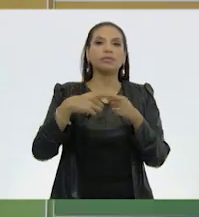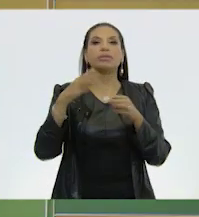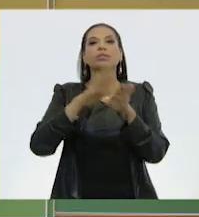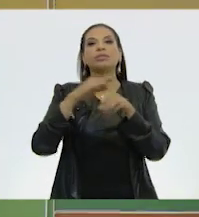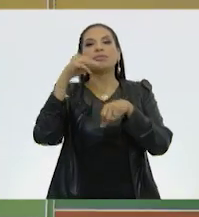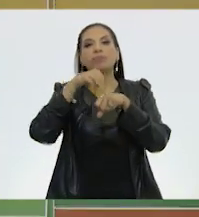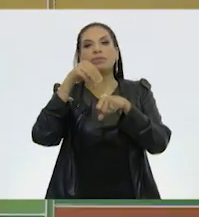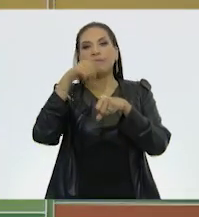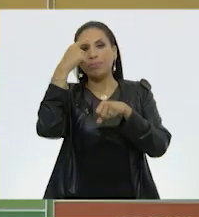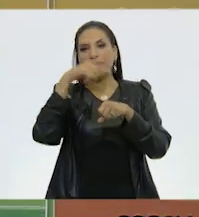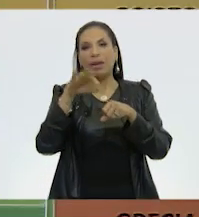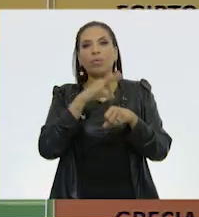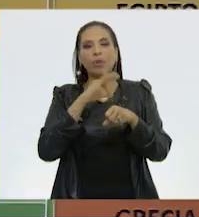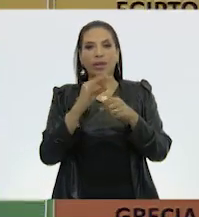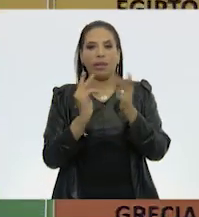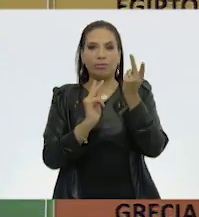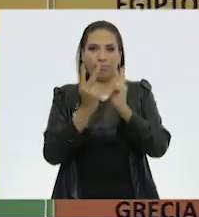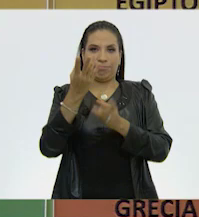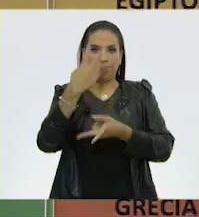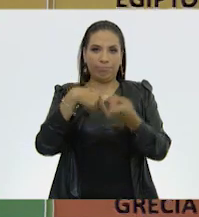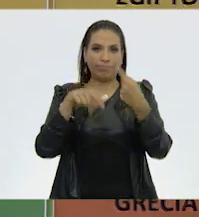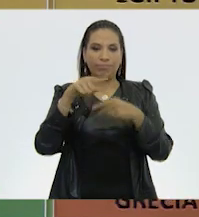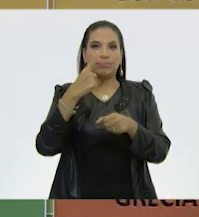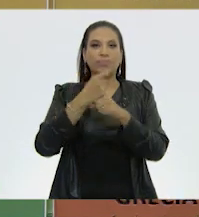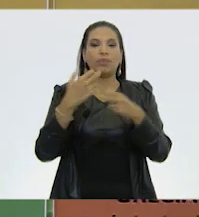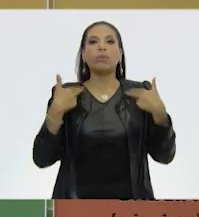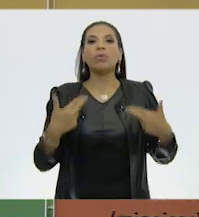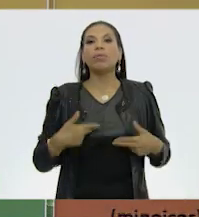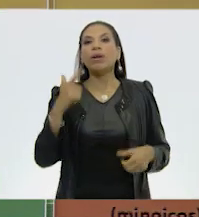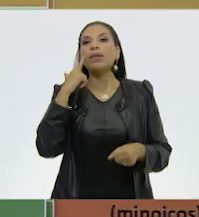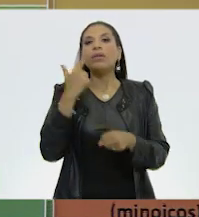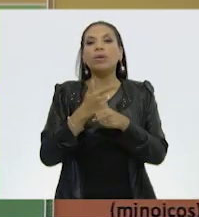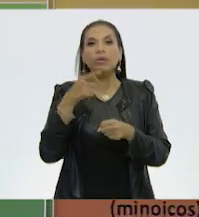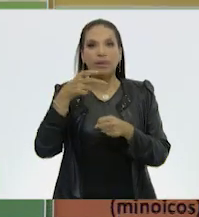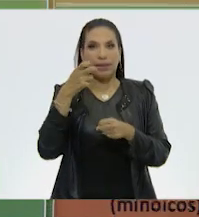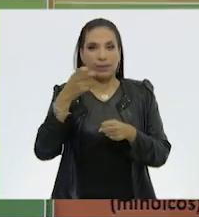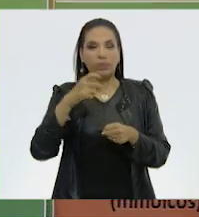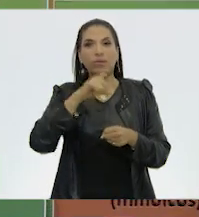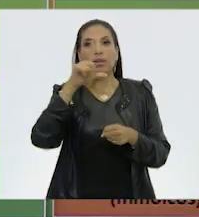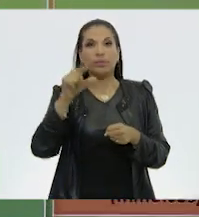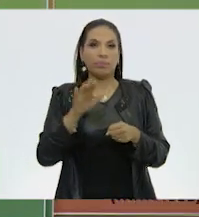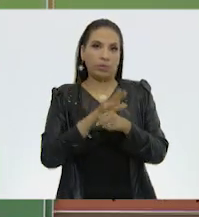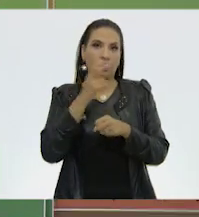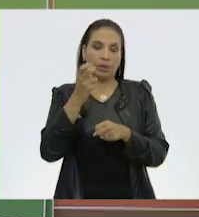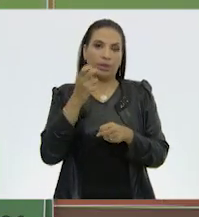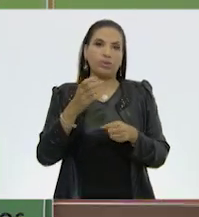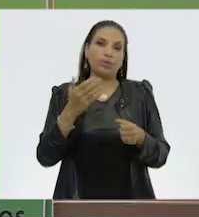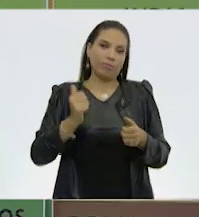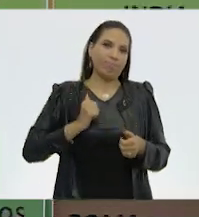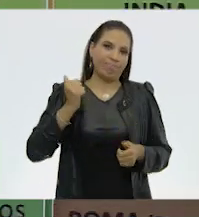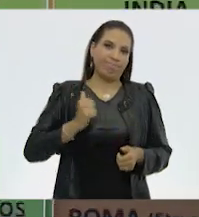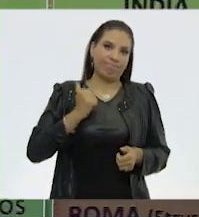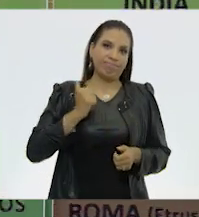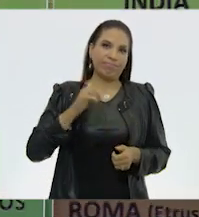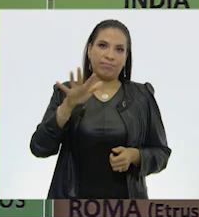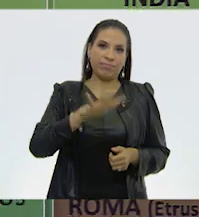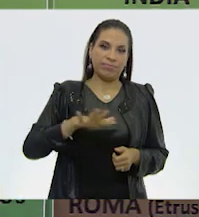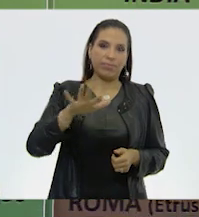de tierra para crecer. Los primeros humanos se dieron cuenta de esto y por supuesto que lo aprovecharon.